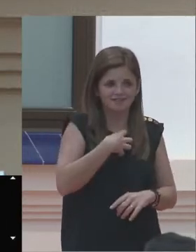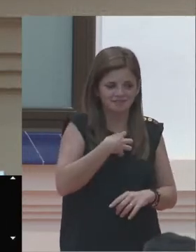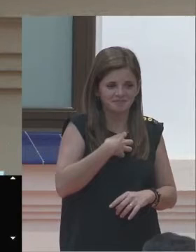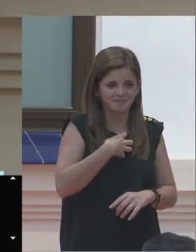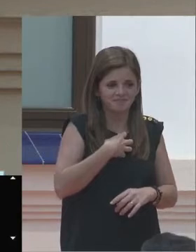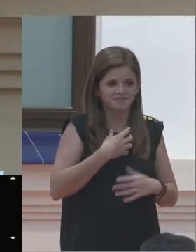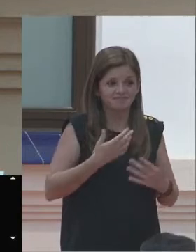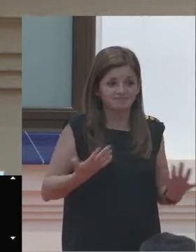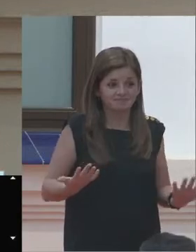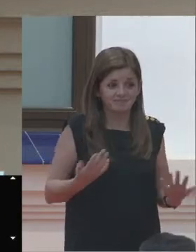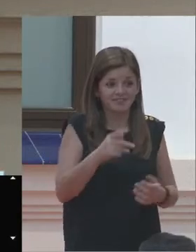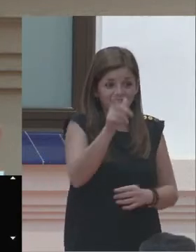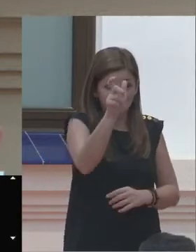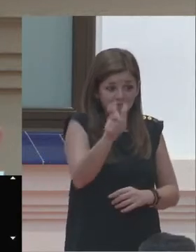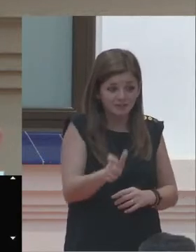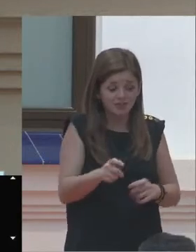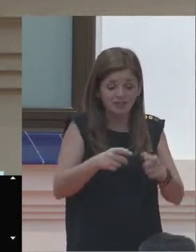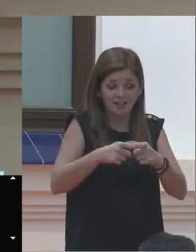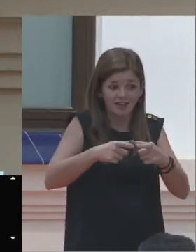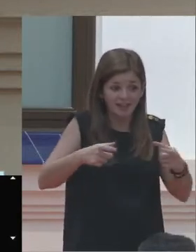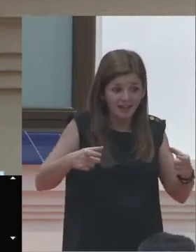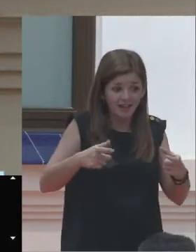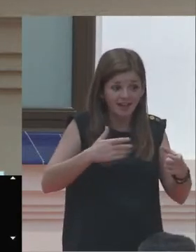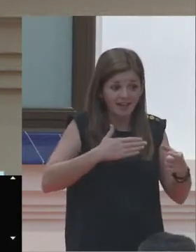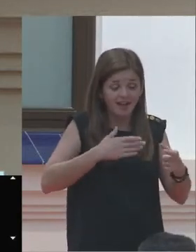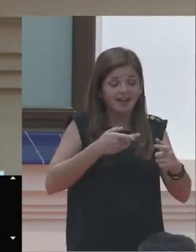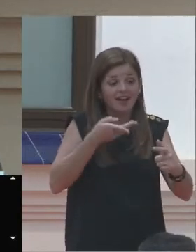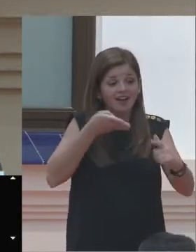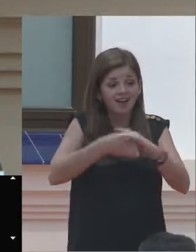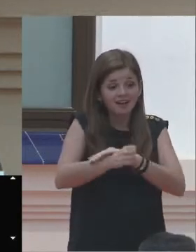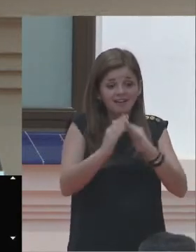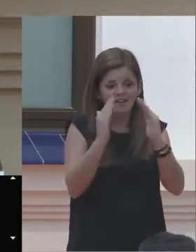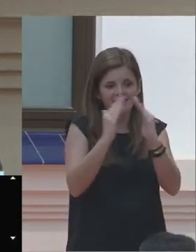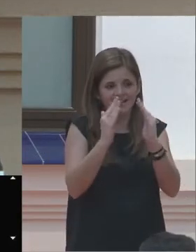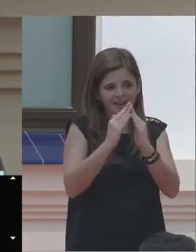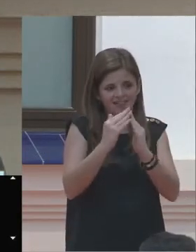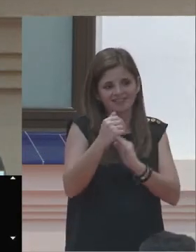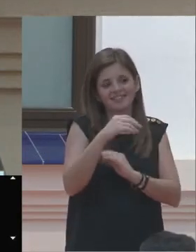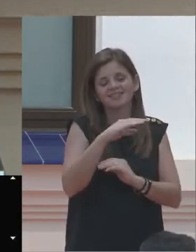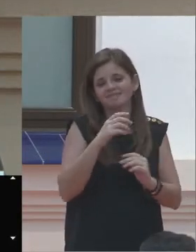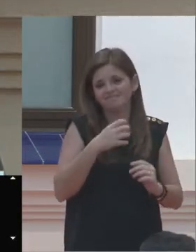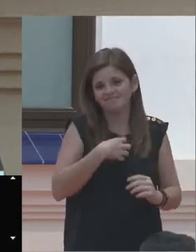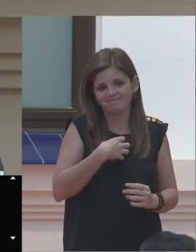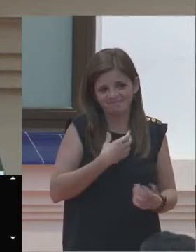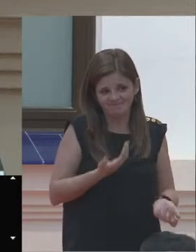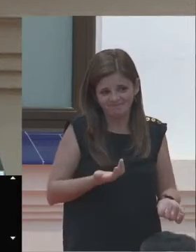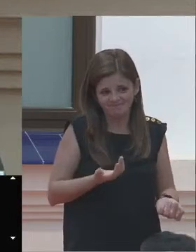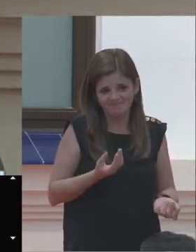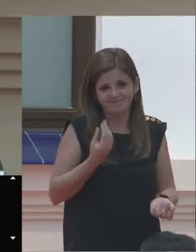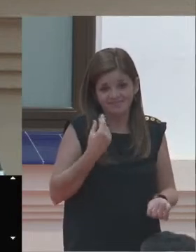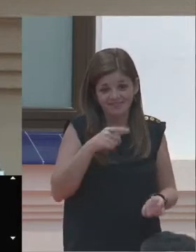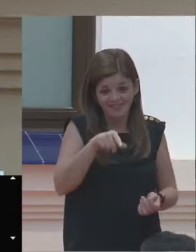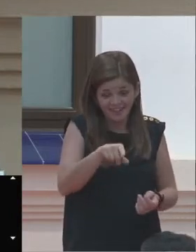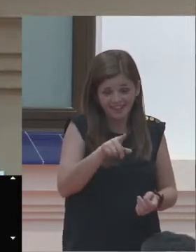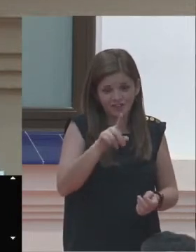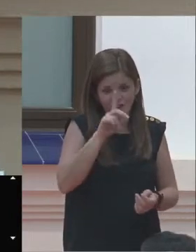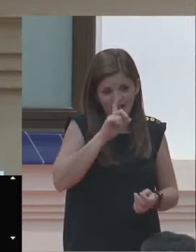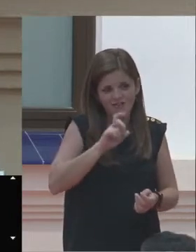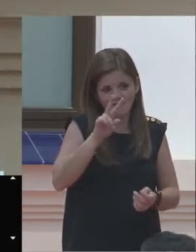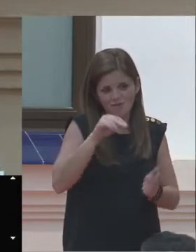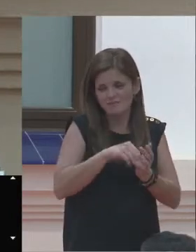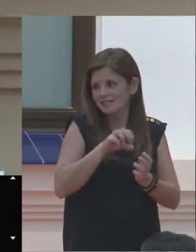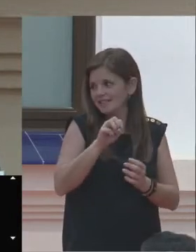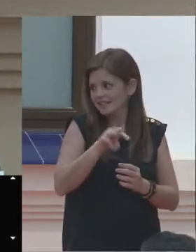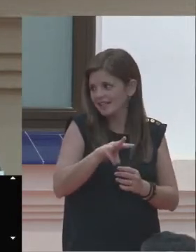imprimiera su tarjeta de equipaje en casa? Esto fue el 9 de julio del 2013. Recién esta